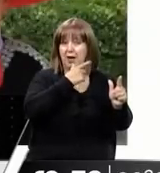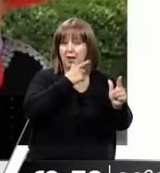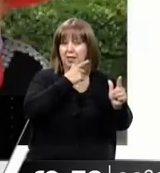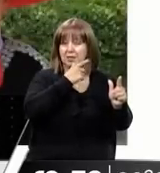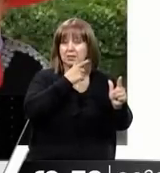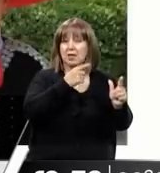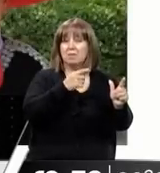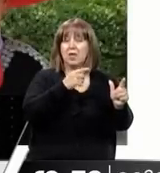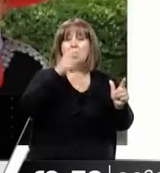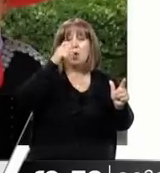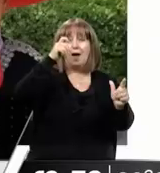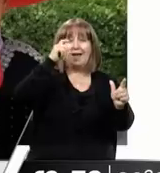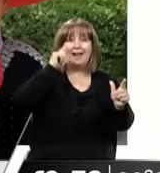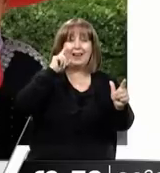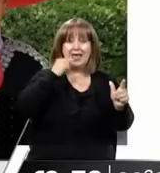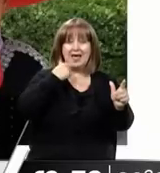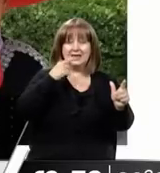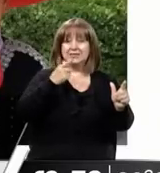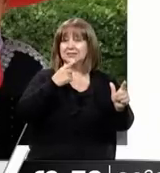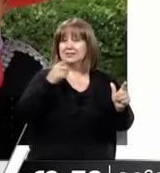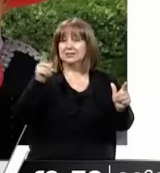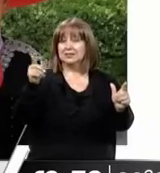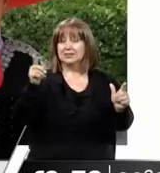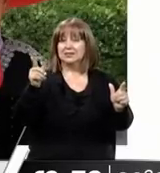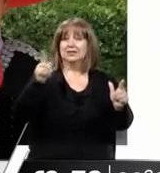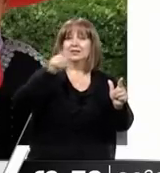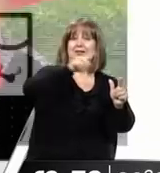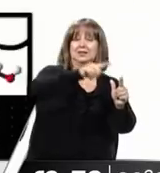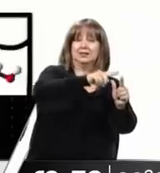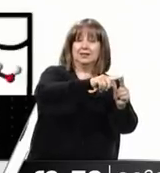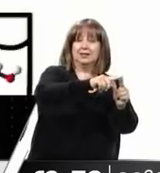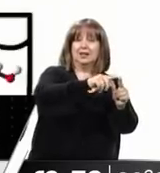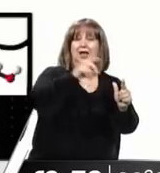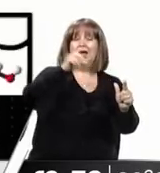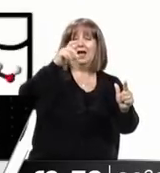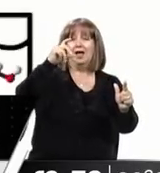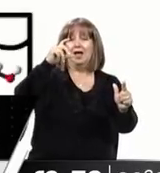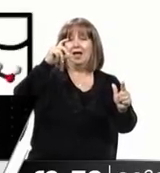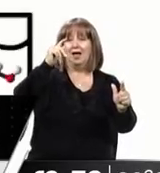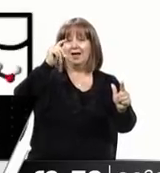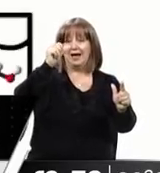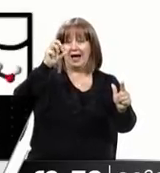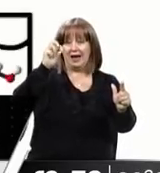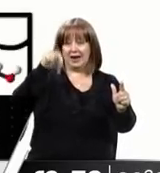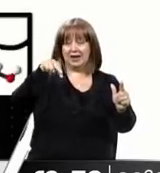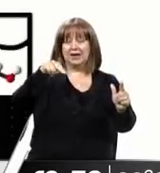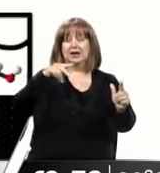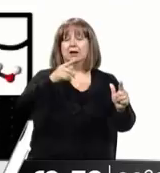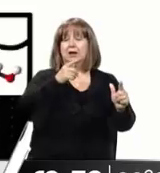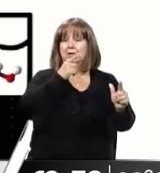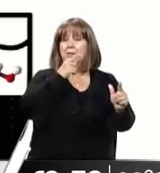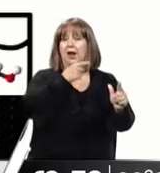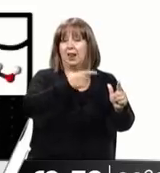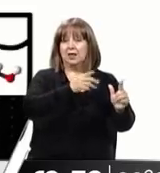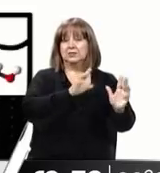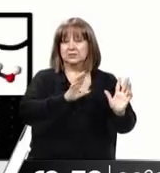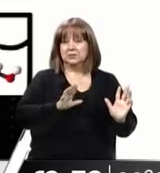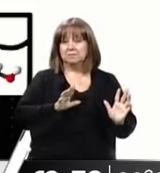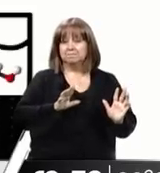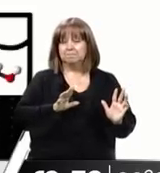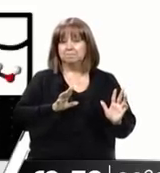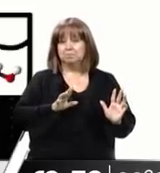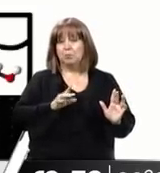bueno el panorama cambió y la sospecha sobrecae en karenobio claro porque encima esos días el niño había estado de vacaciones